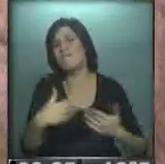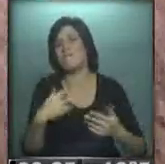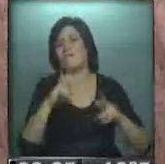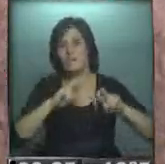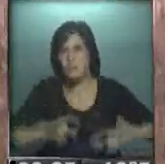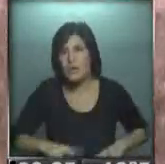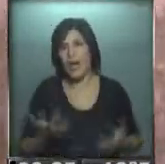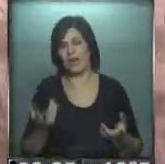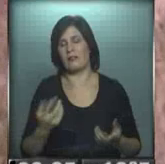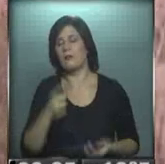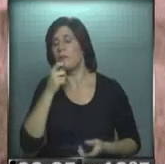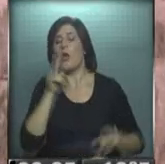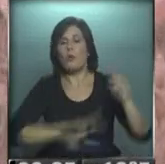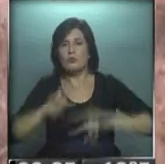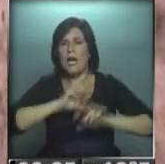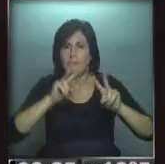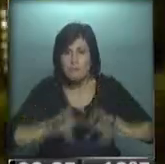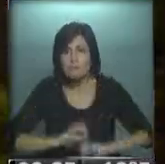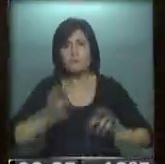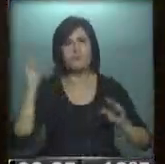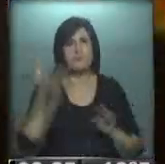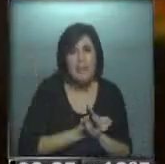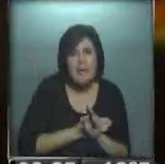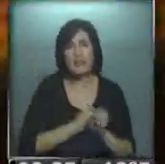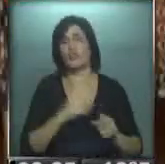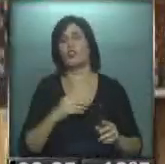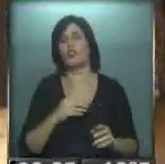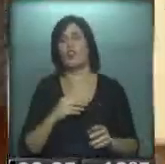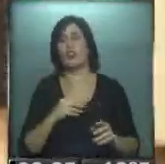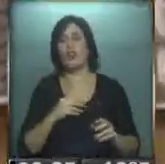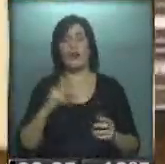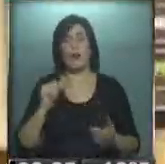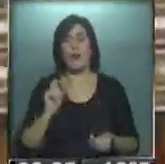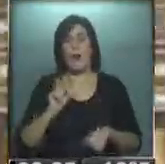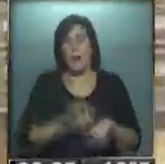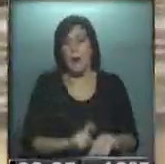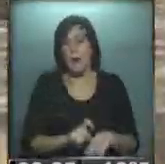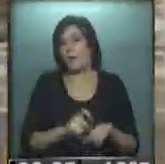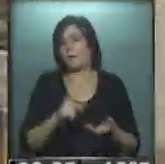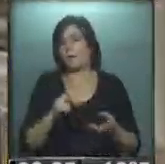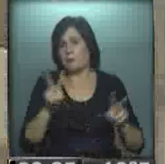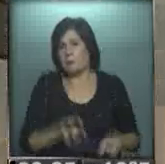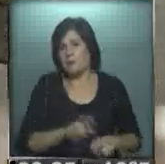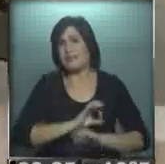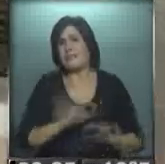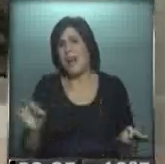Explorar poco, exportar mucho y asegurar la rentabilidad a los accionistas fue la ecuación perfecta para Repsol.